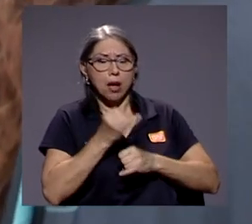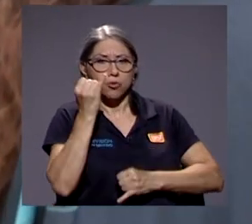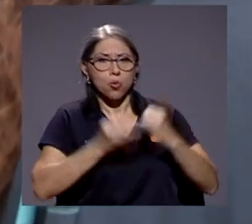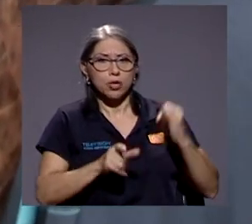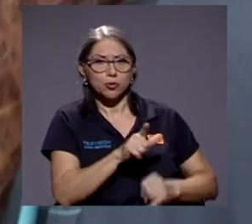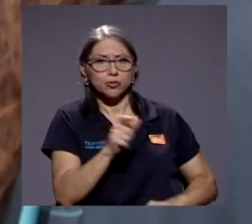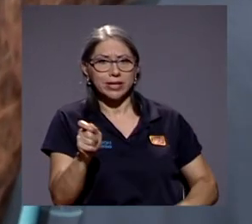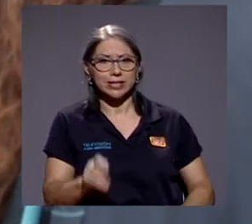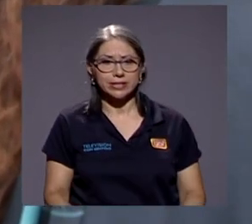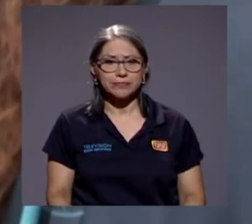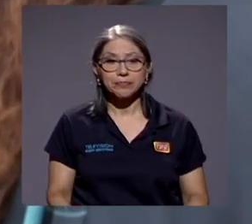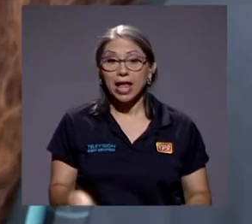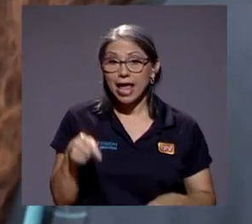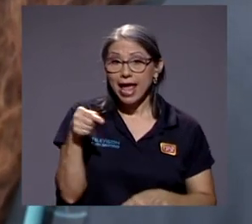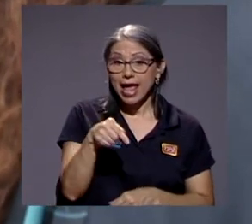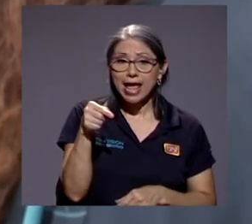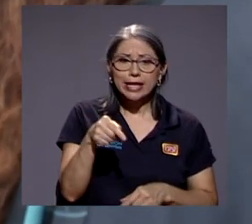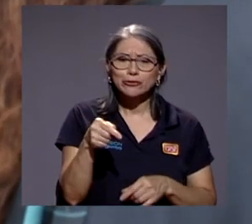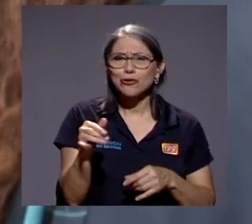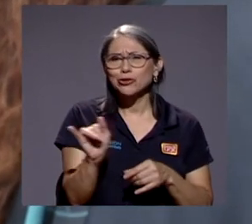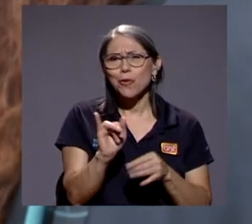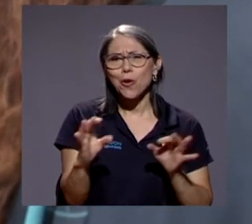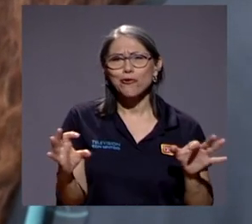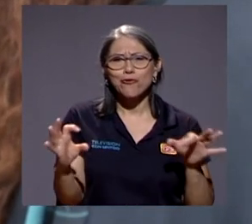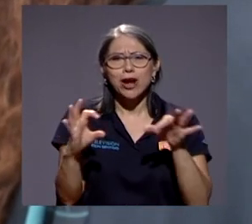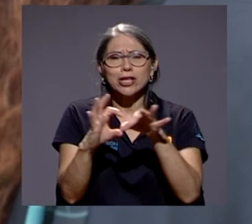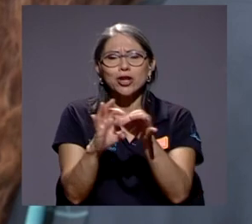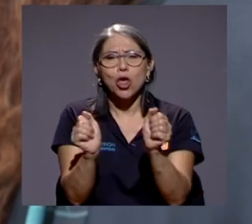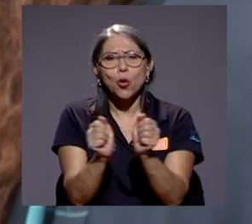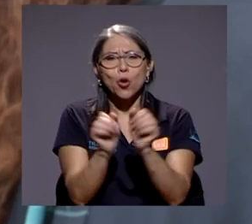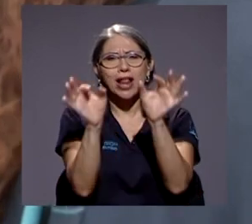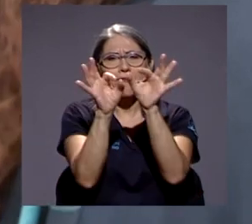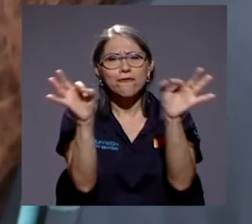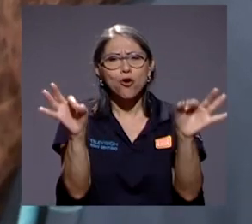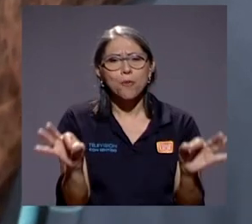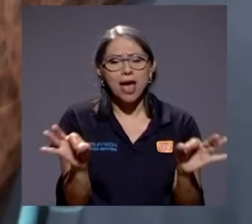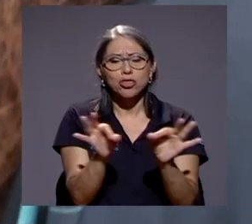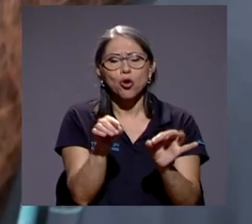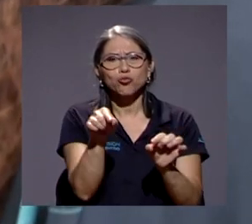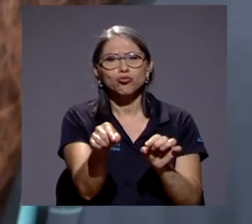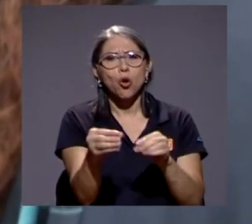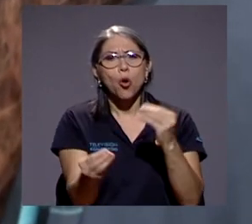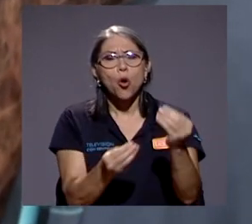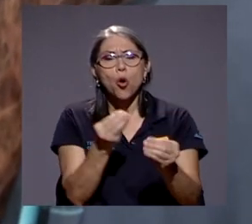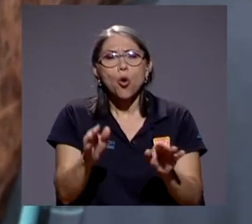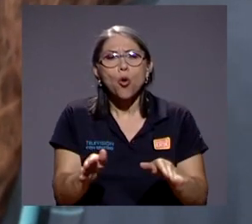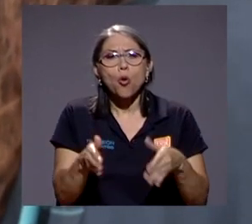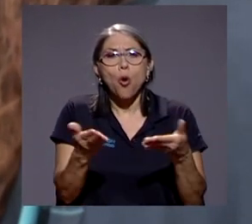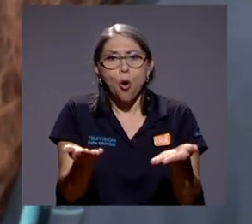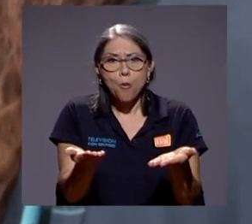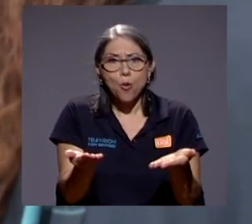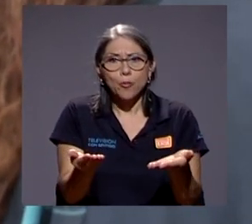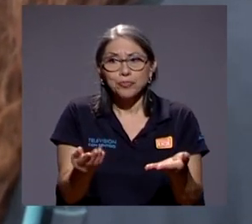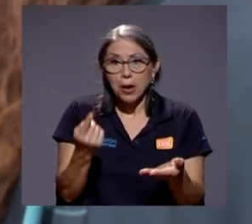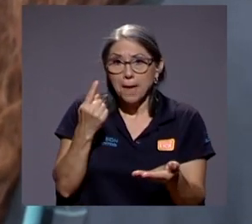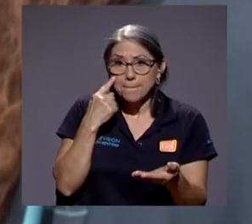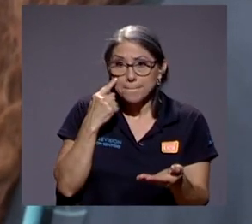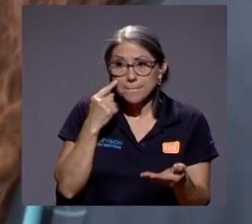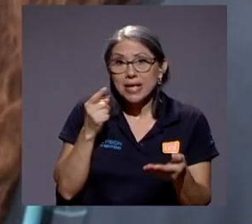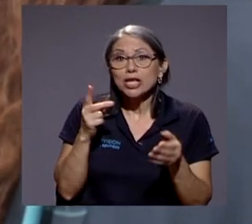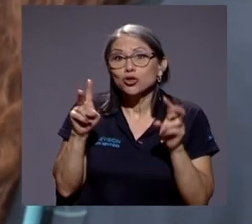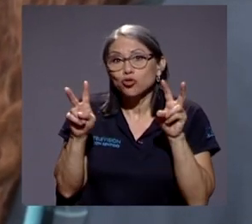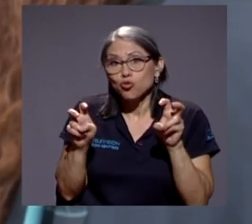humano tiene que ver como con el formato ahorita lo que estamos trabajando es cómo hace que la implementación de los recursos que se supone